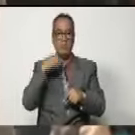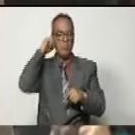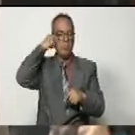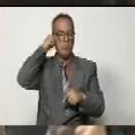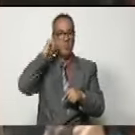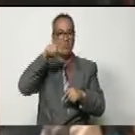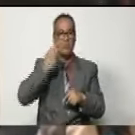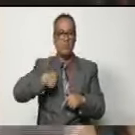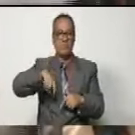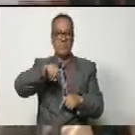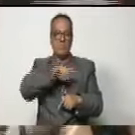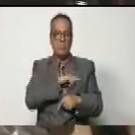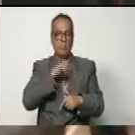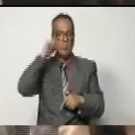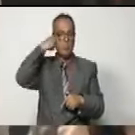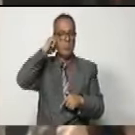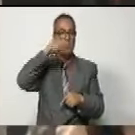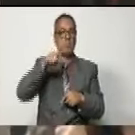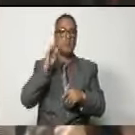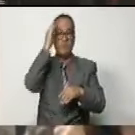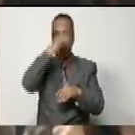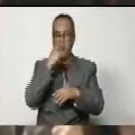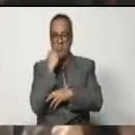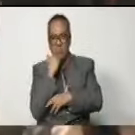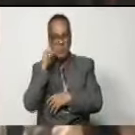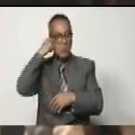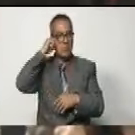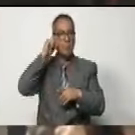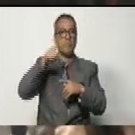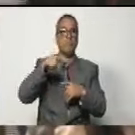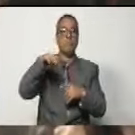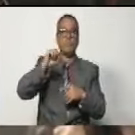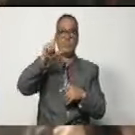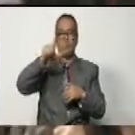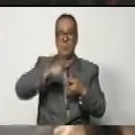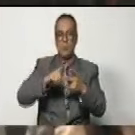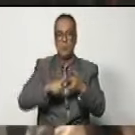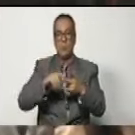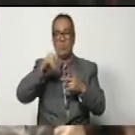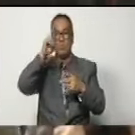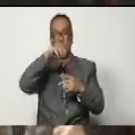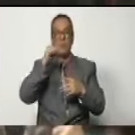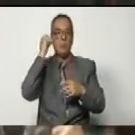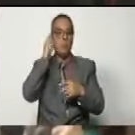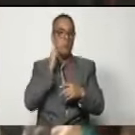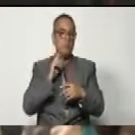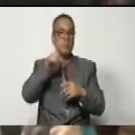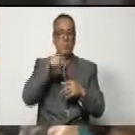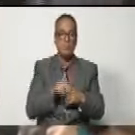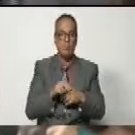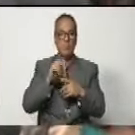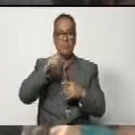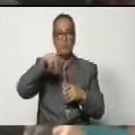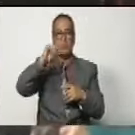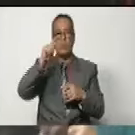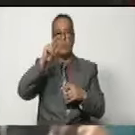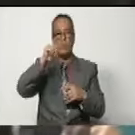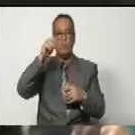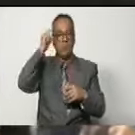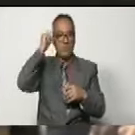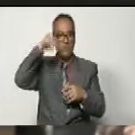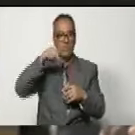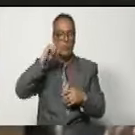memoria, nosotros recordamos a Miranda, recordamos a Dessalines, recordamos a Bolívar, recordamos a Petión y